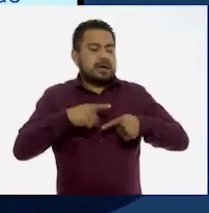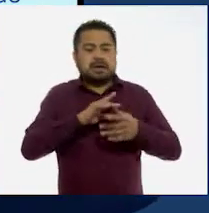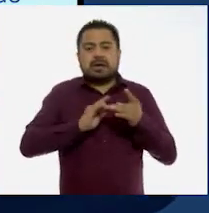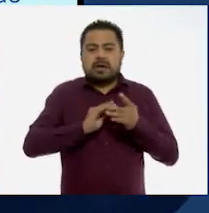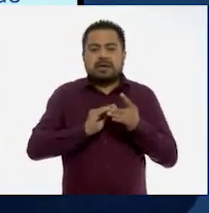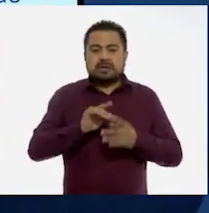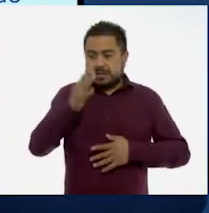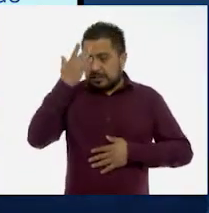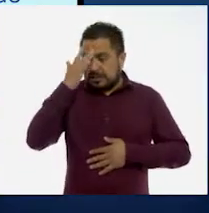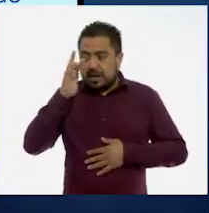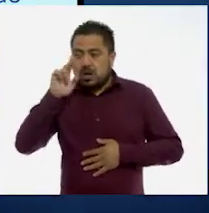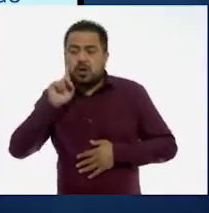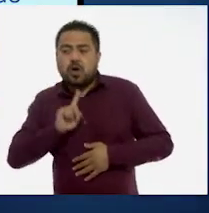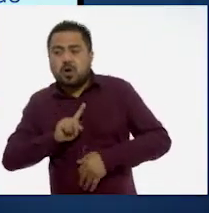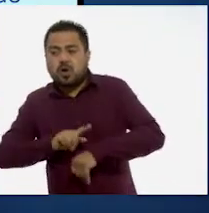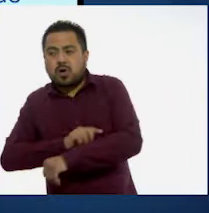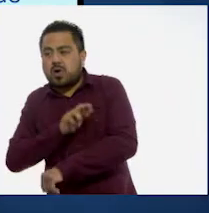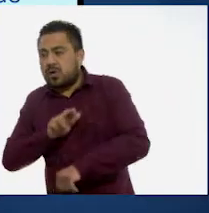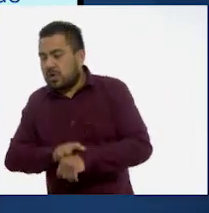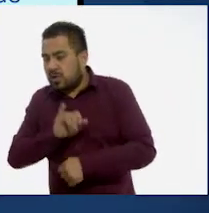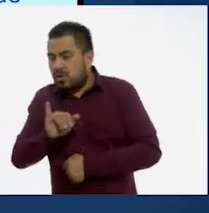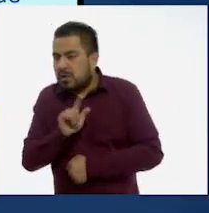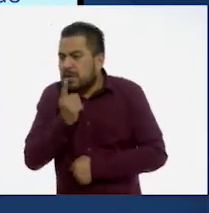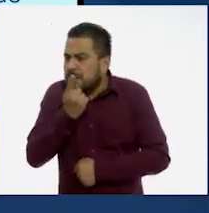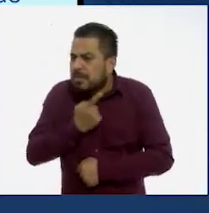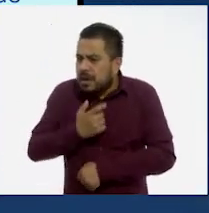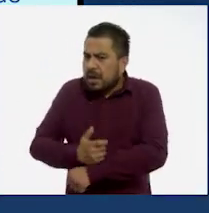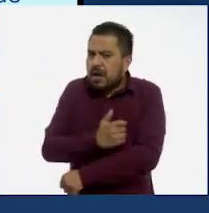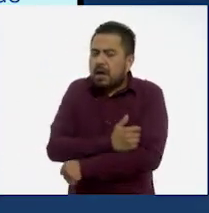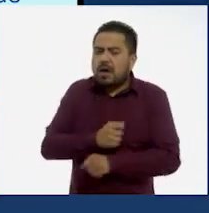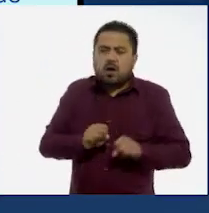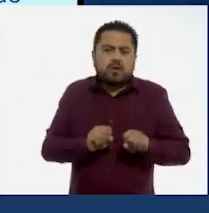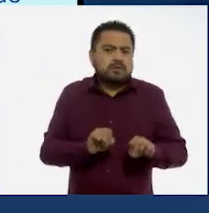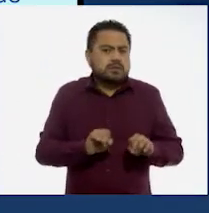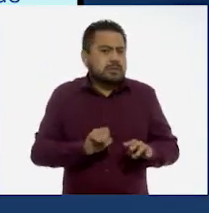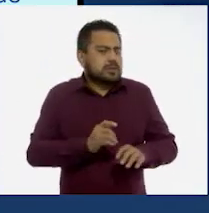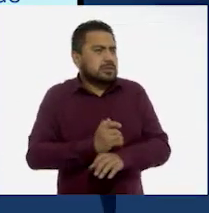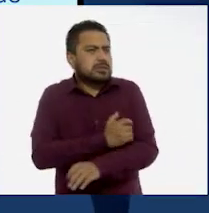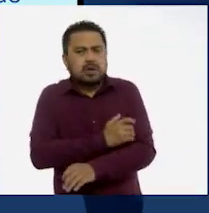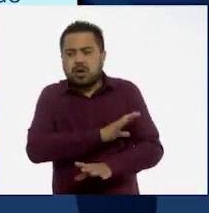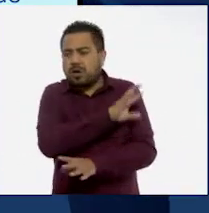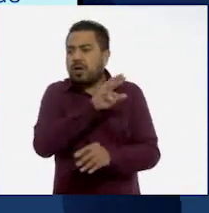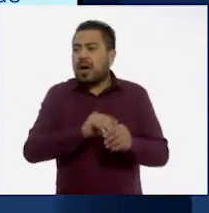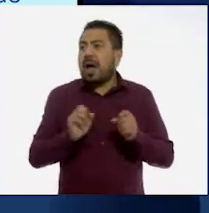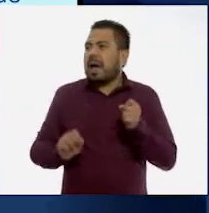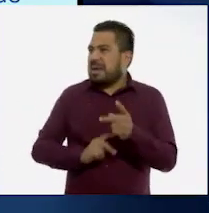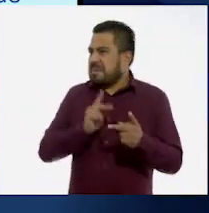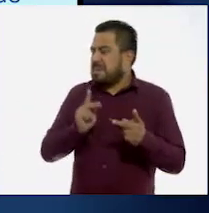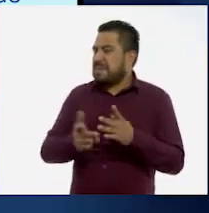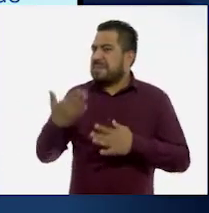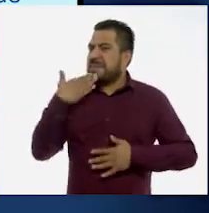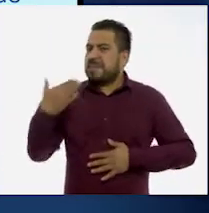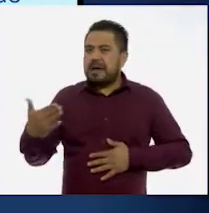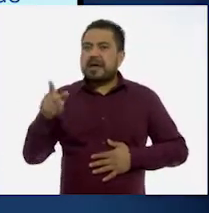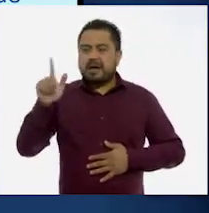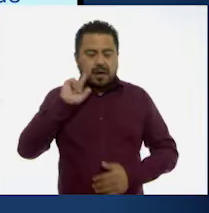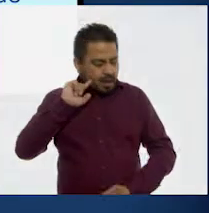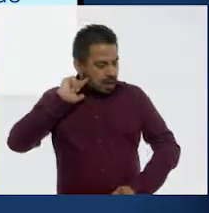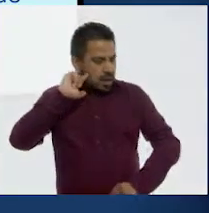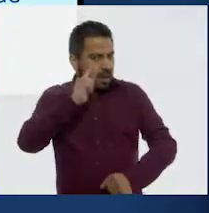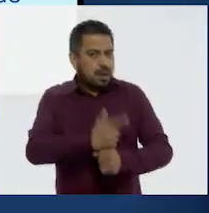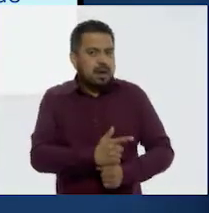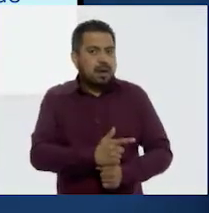es señorita Julia, me llaman mis compañeros de la oficina. Perfecto, María. Entonces ya te diste cuenta